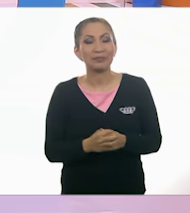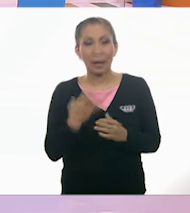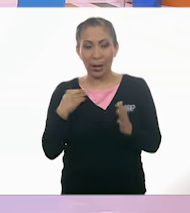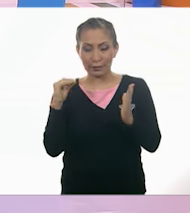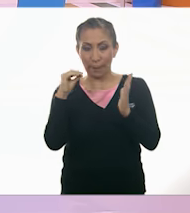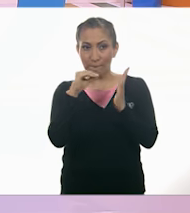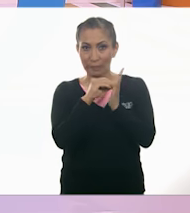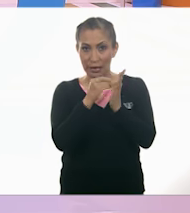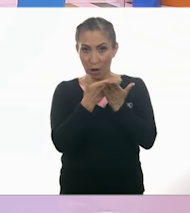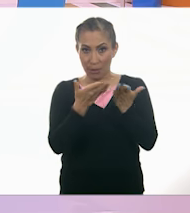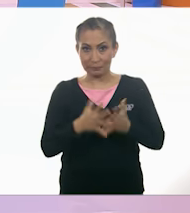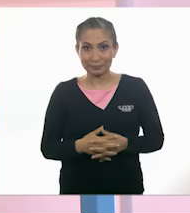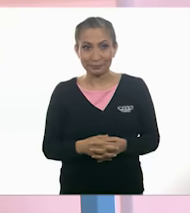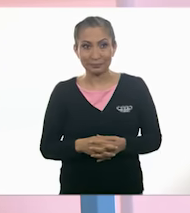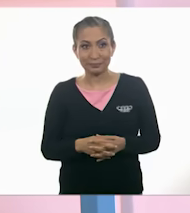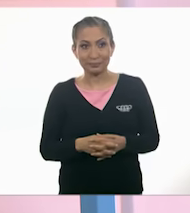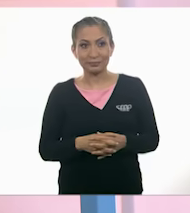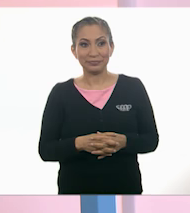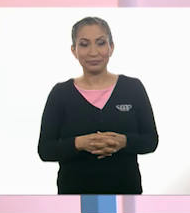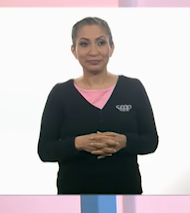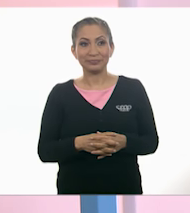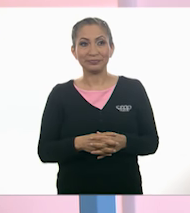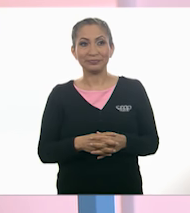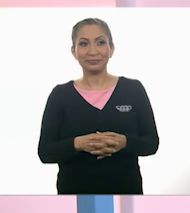Colocarlo, a colócalo.